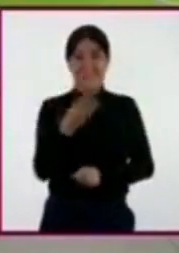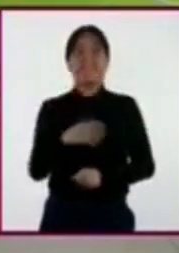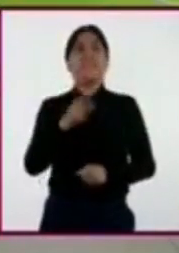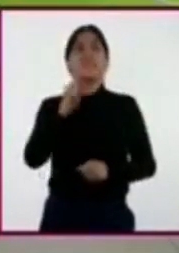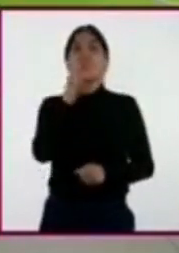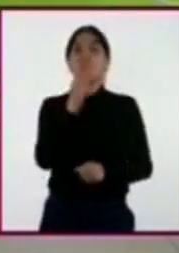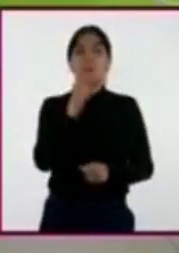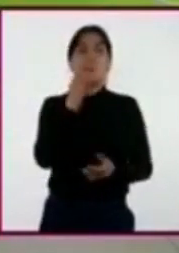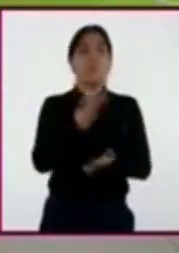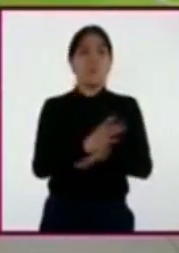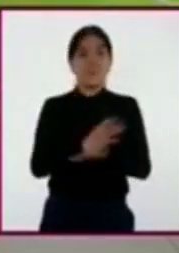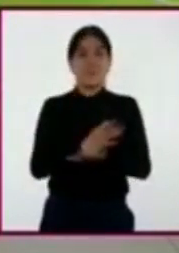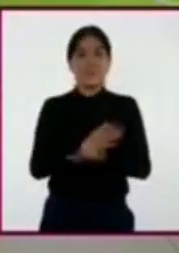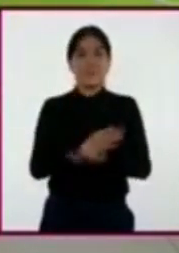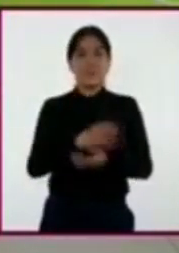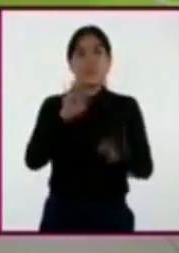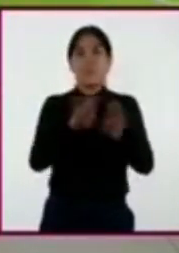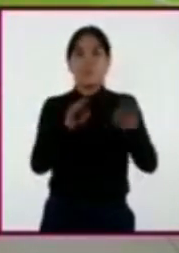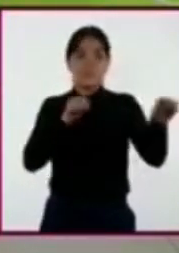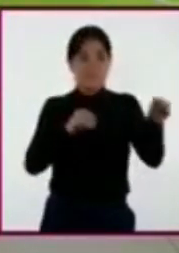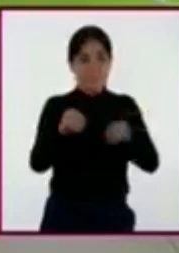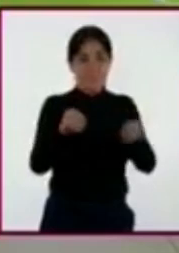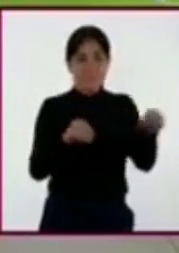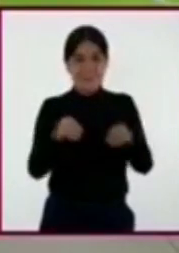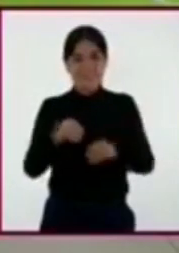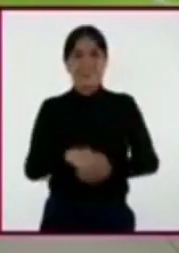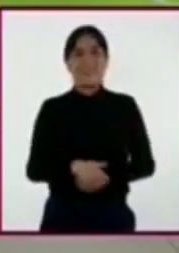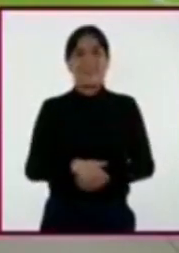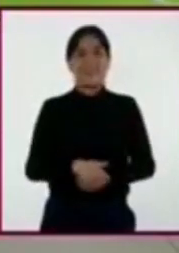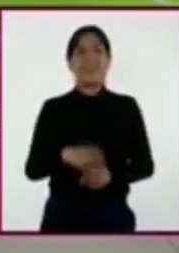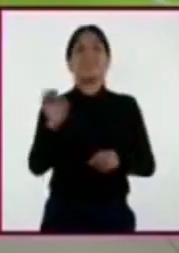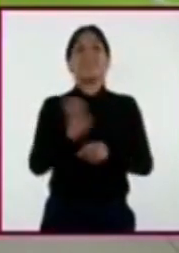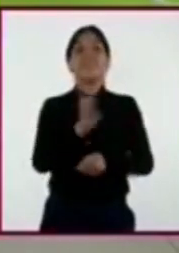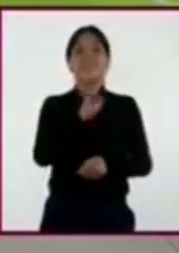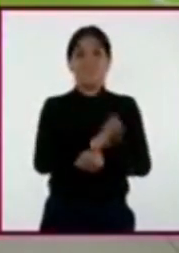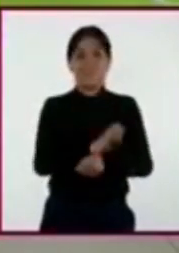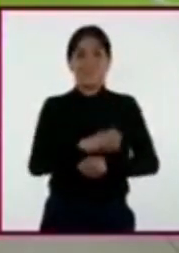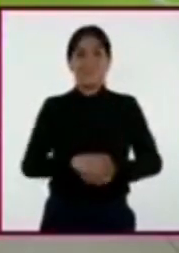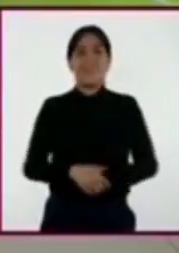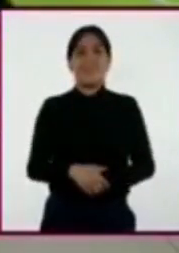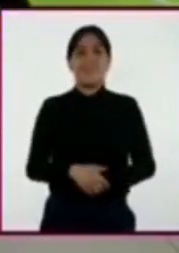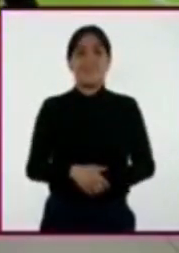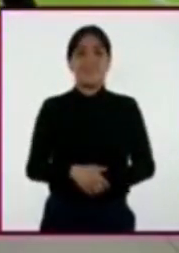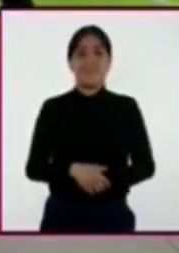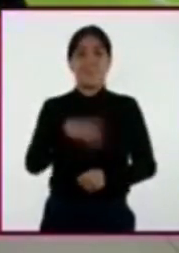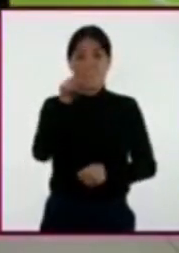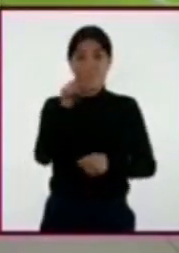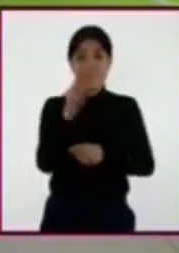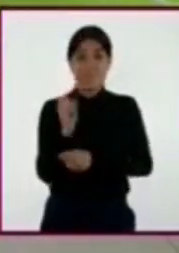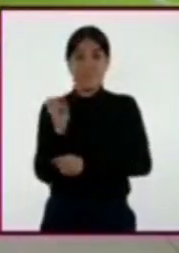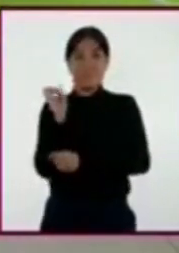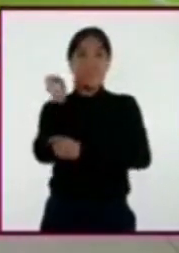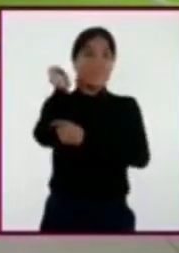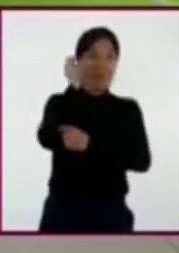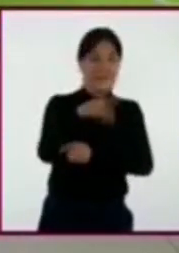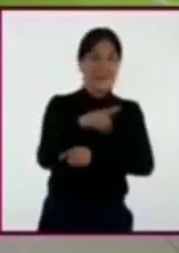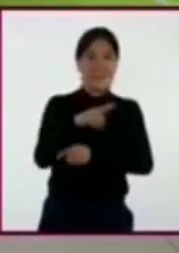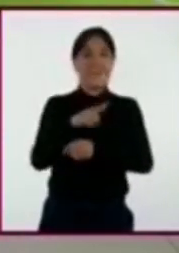a realizar el movimiento. Entonces, lanzas tu